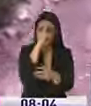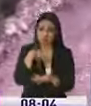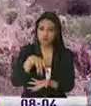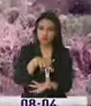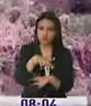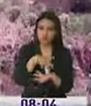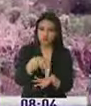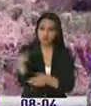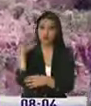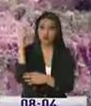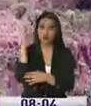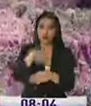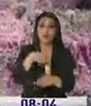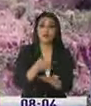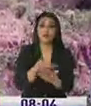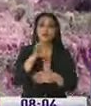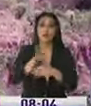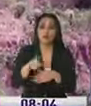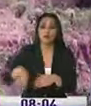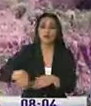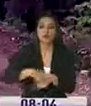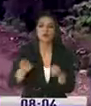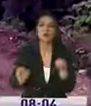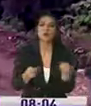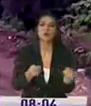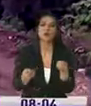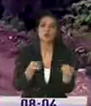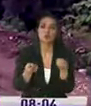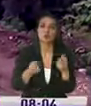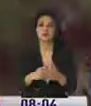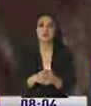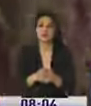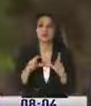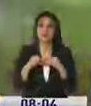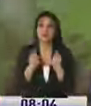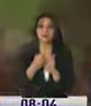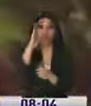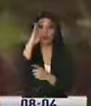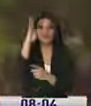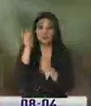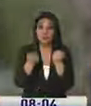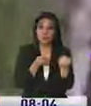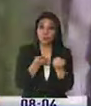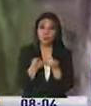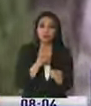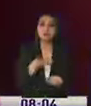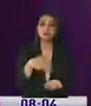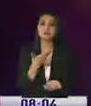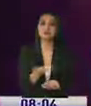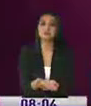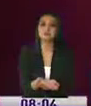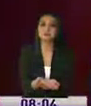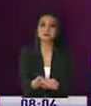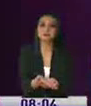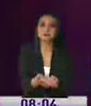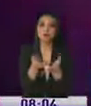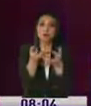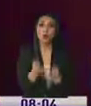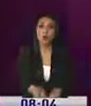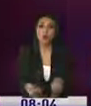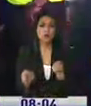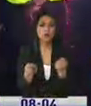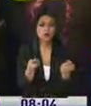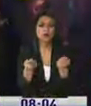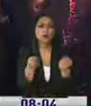droga desde Colombia a Ecuador. Los agentes del grupo móvil antinarcóticos llegaron hasta el recinto La Cadena. Cuando se disponían a realizar